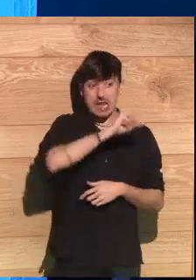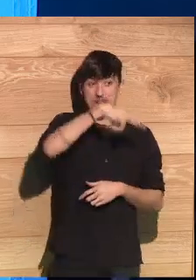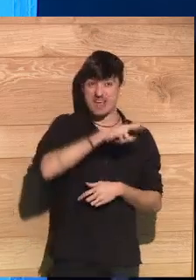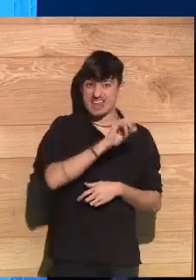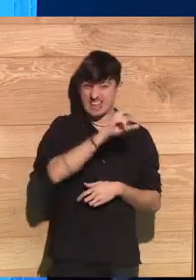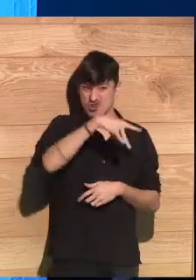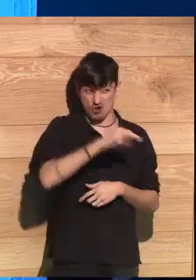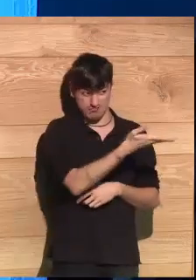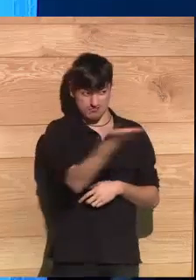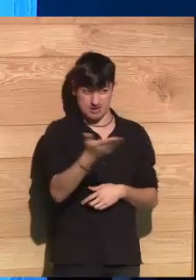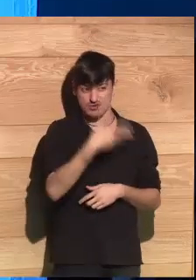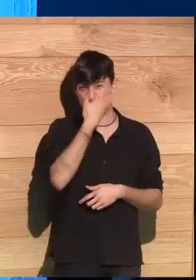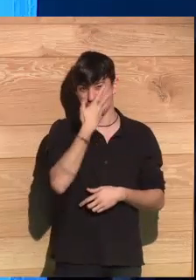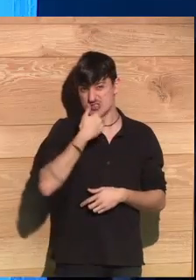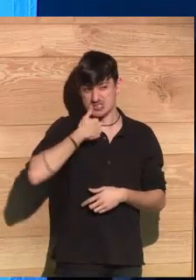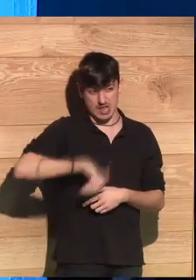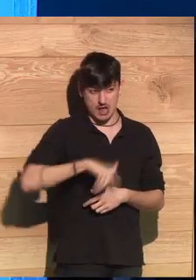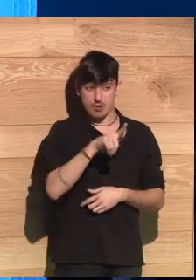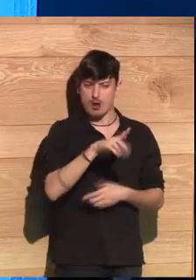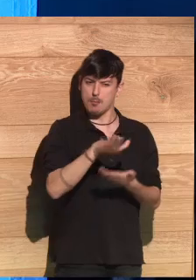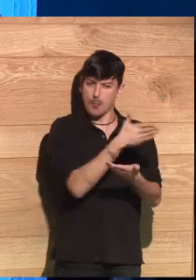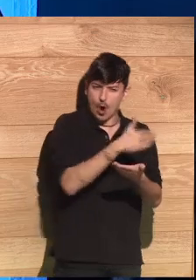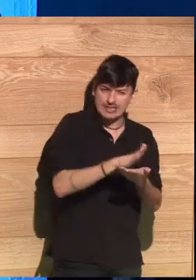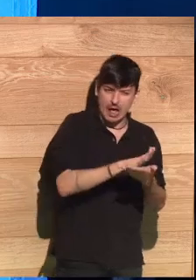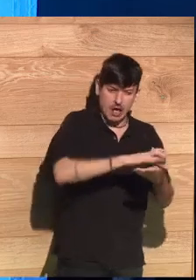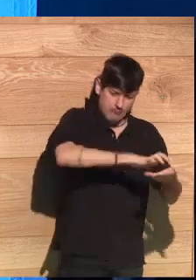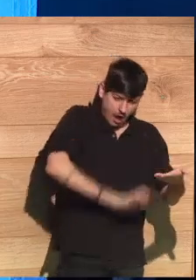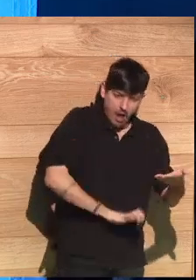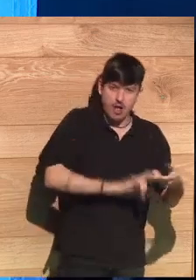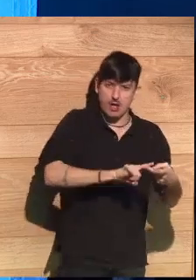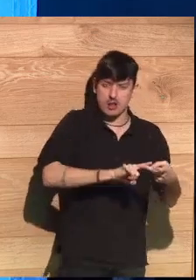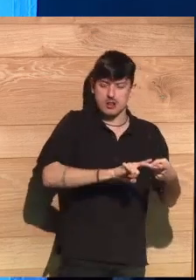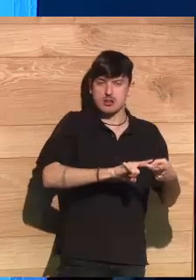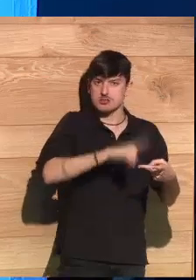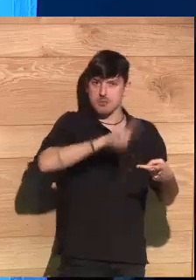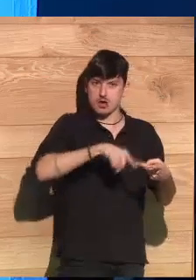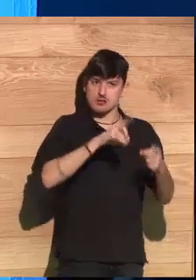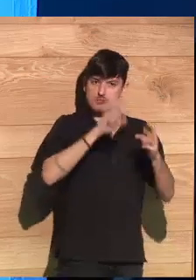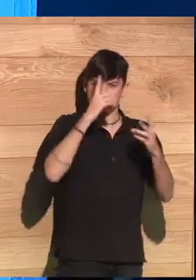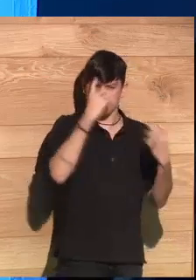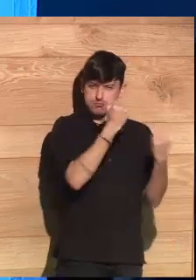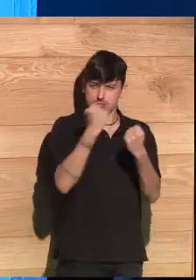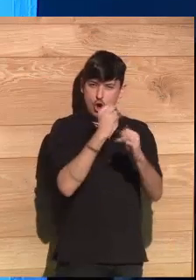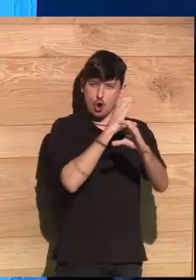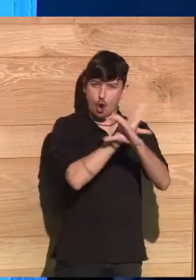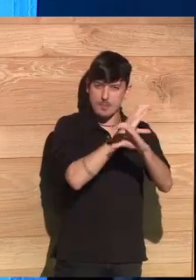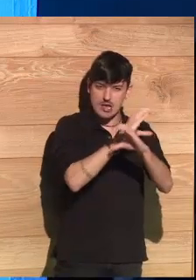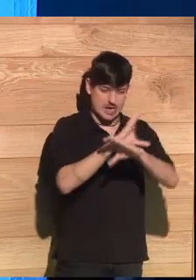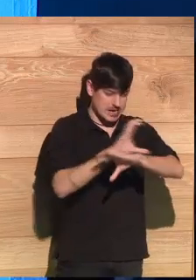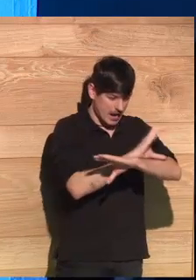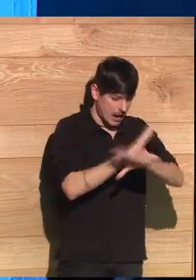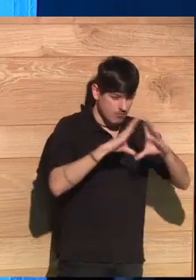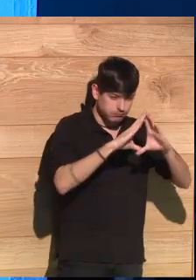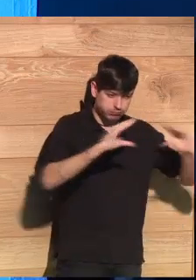la conoceréis ya como poeta, también como especialista en cómic y con una carrera universitaria